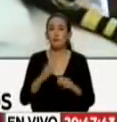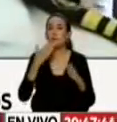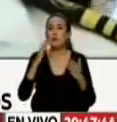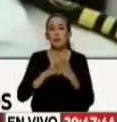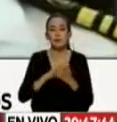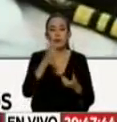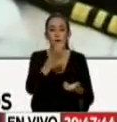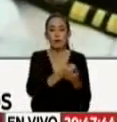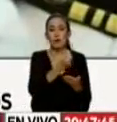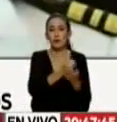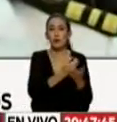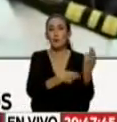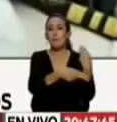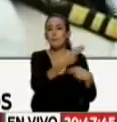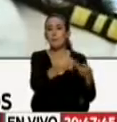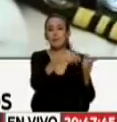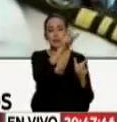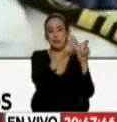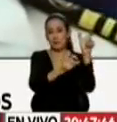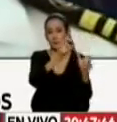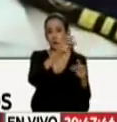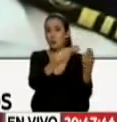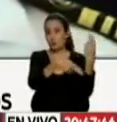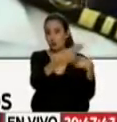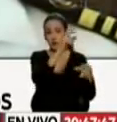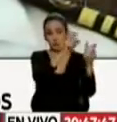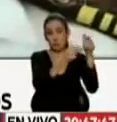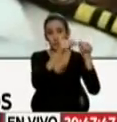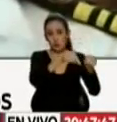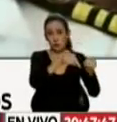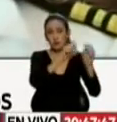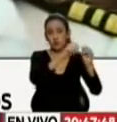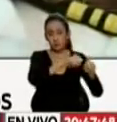personas, delitos de droga, tráfico,